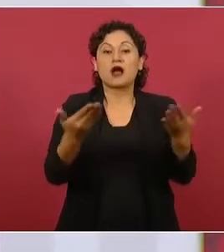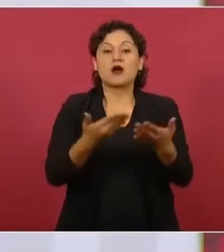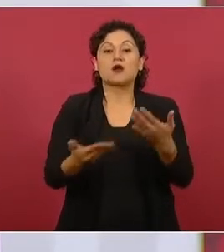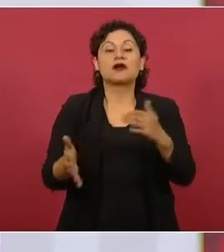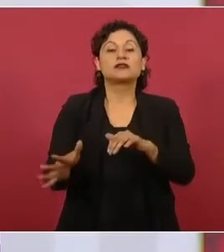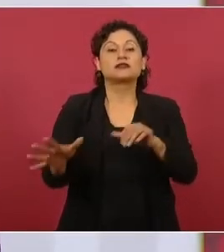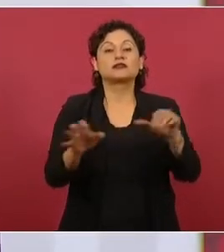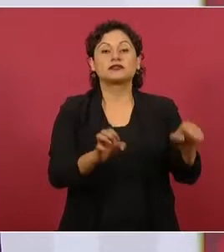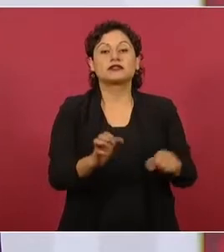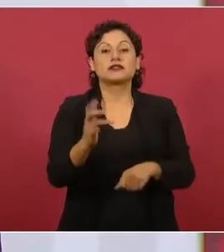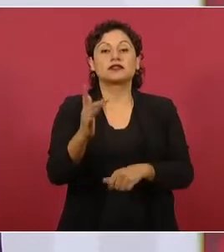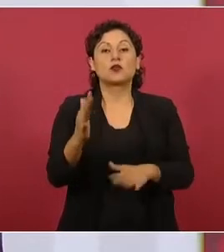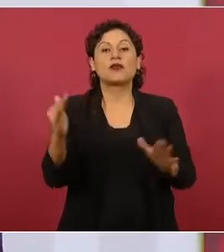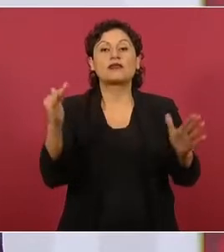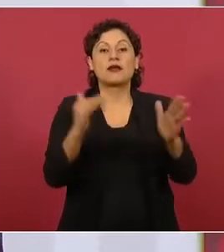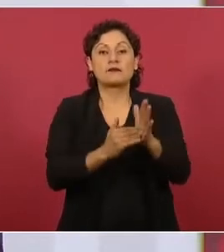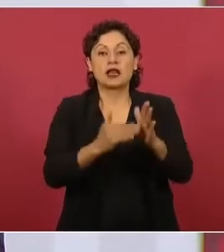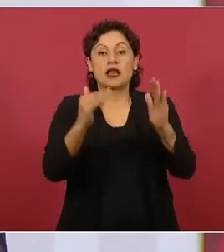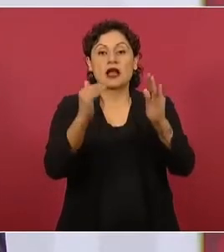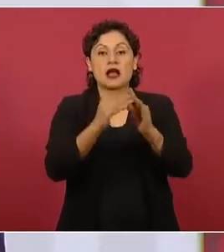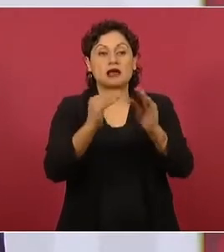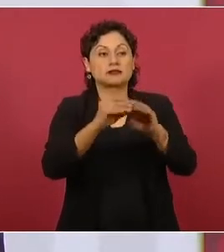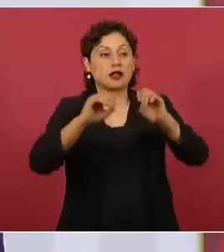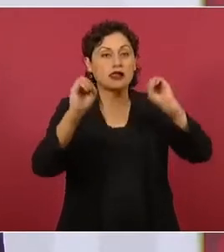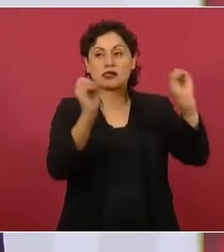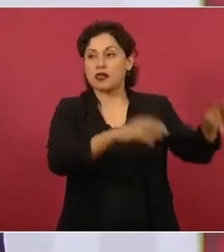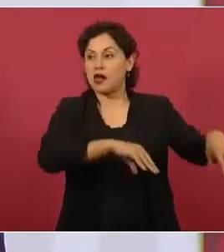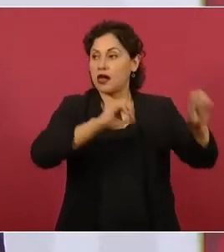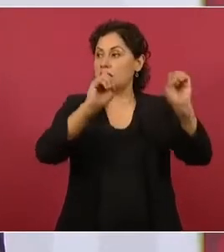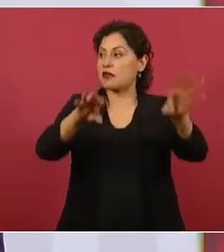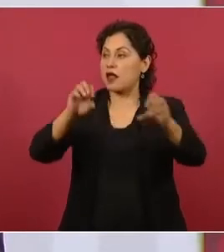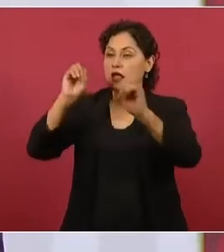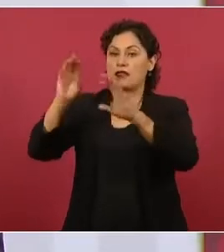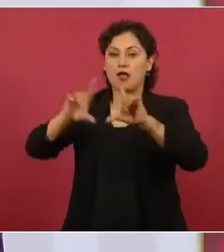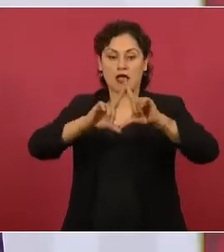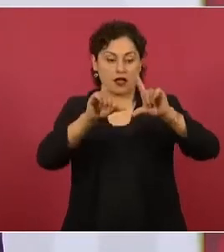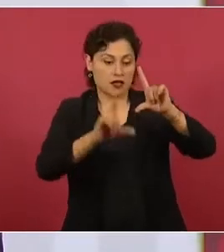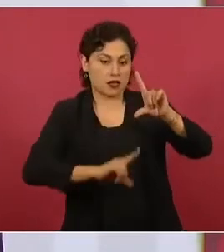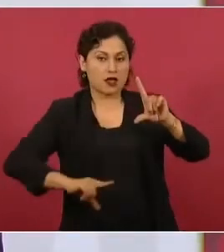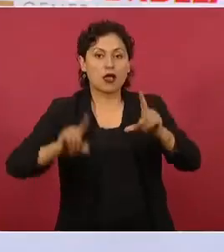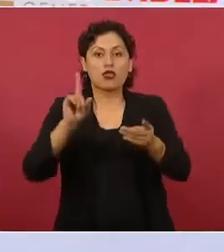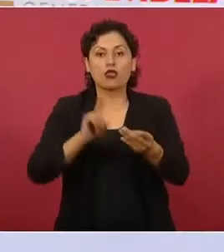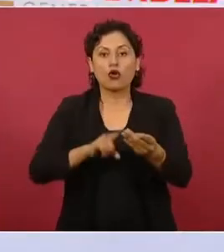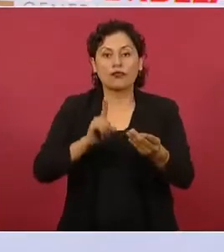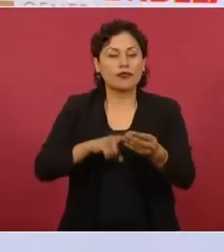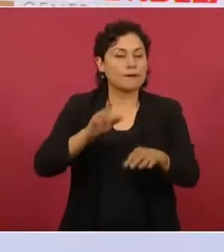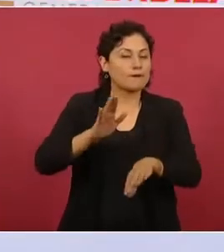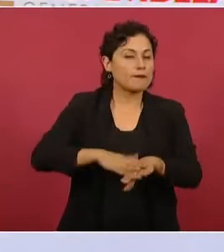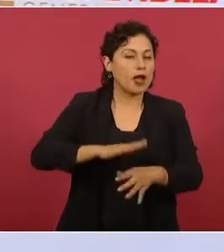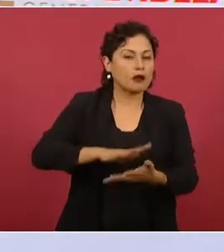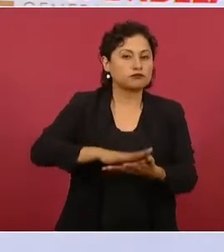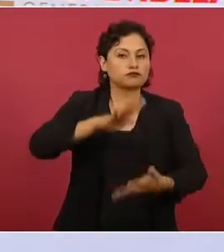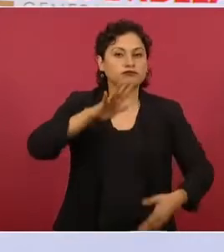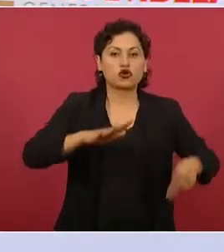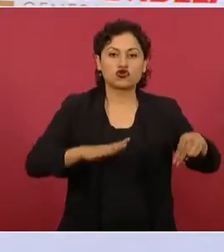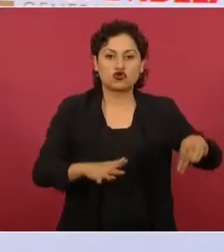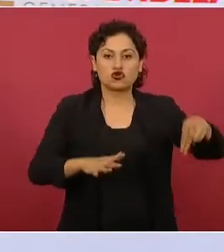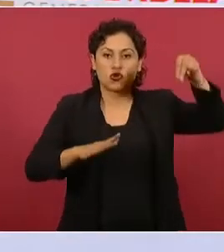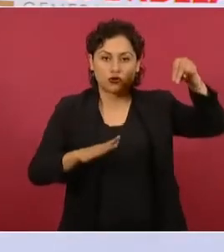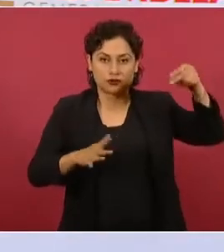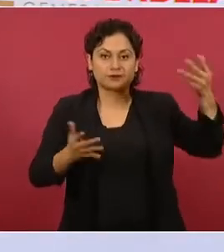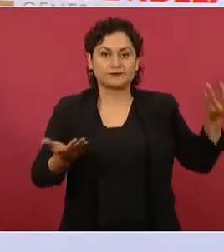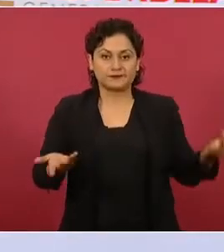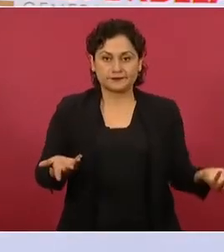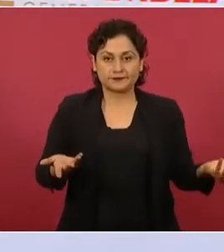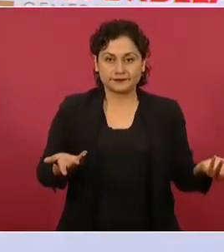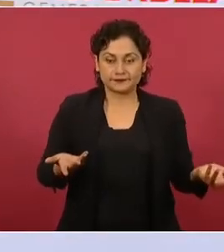650,000 viviendas abandonadas a nivel nacional, su mayoría en los estados norte del país, y que eso, si lo juntamos,